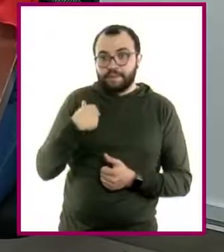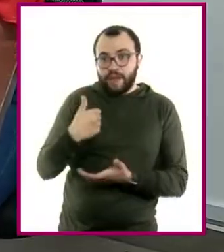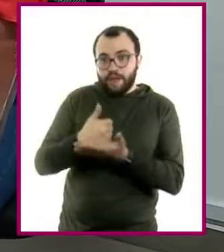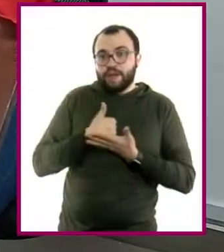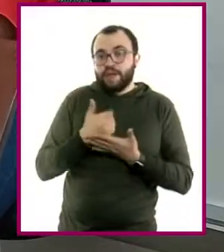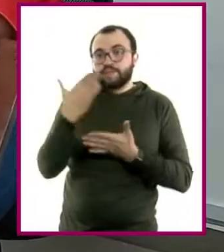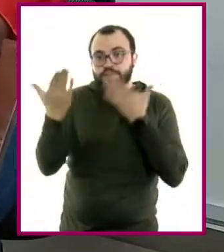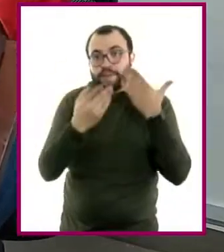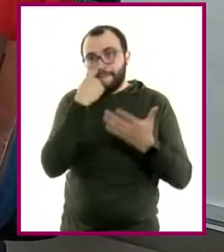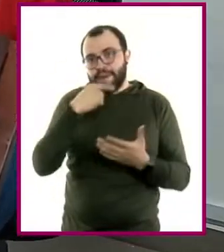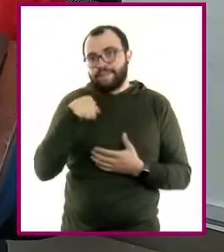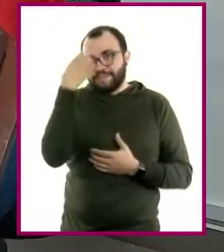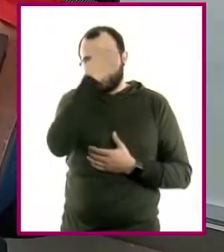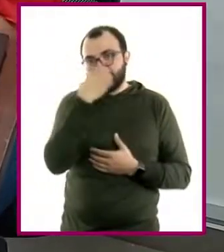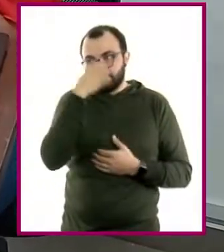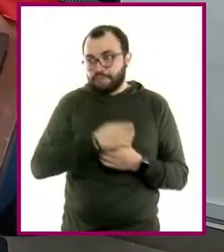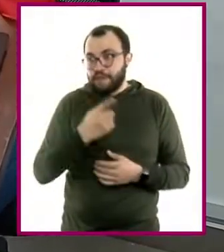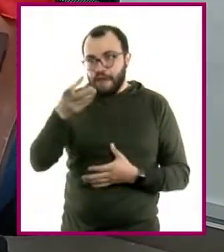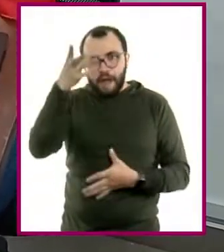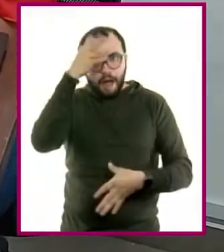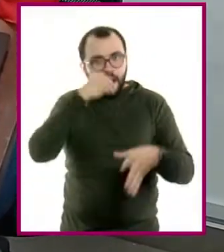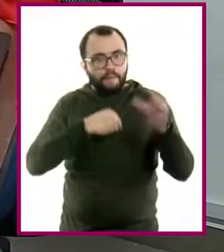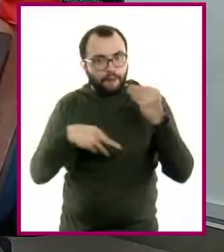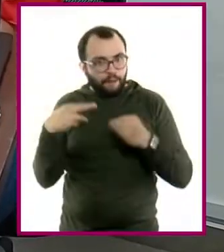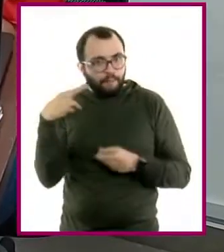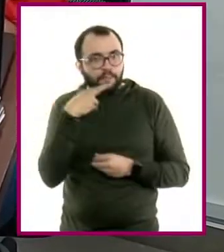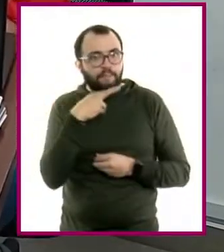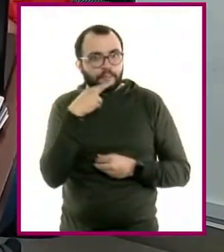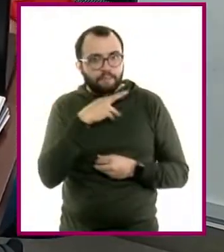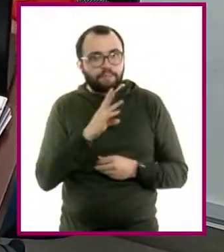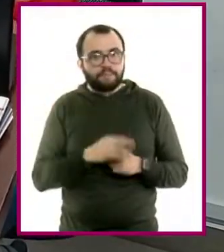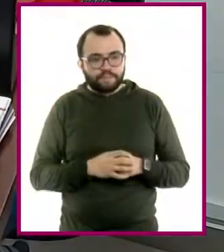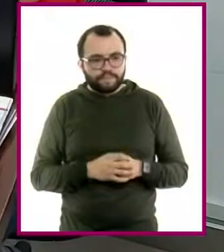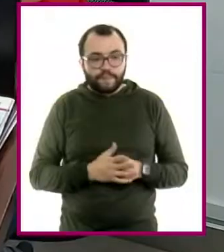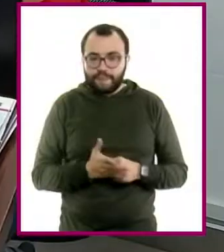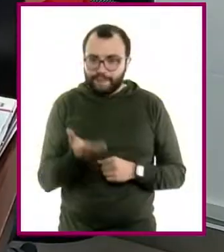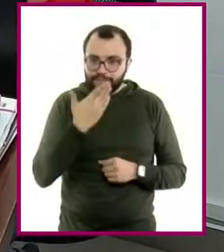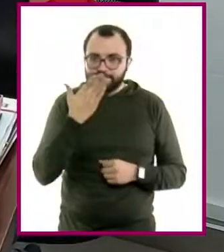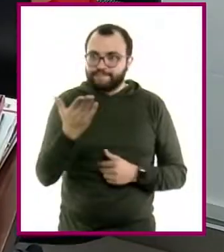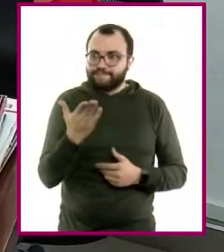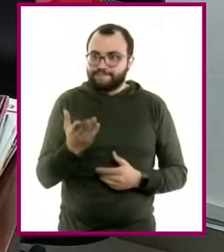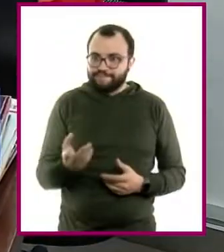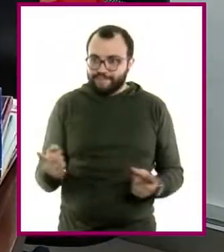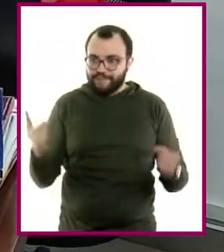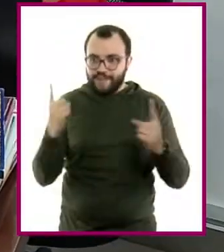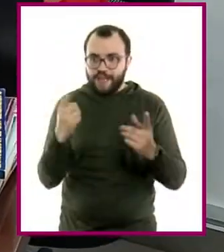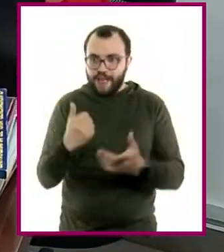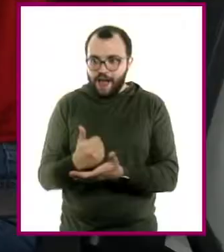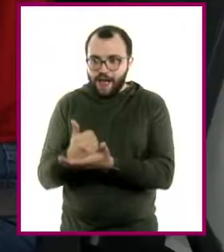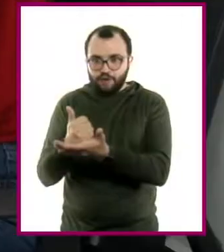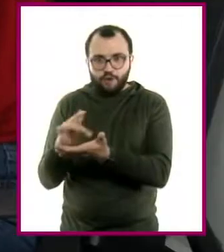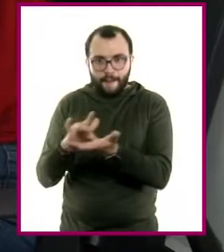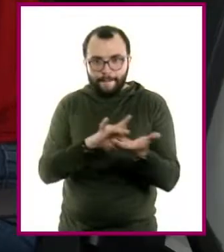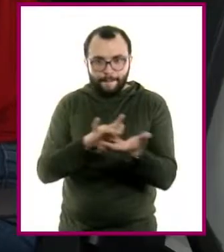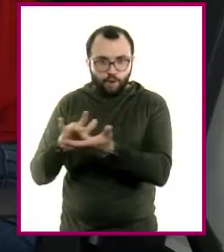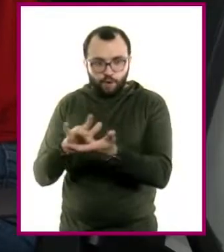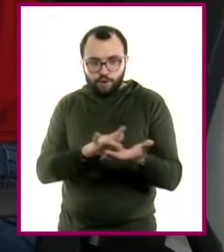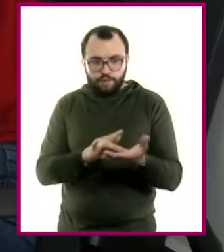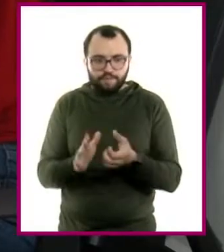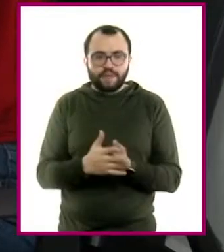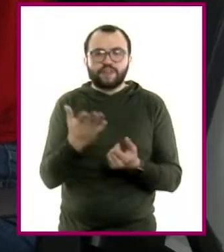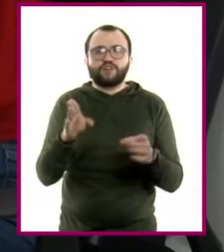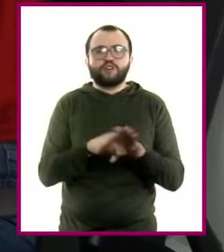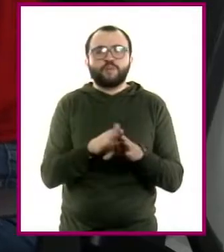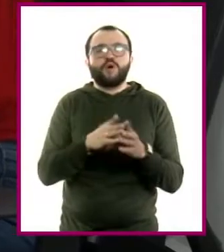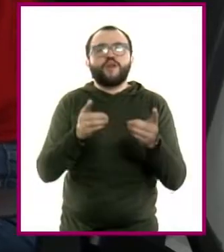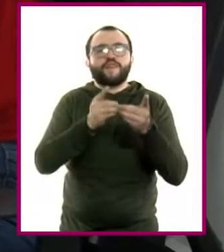examen. Alfredo aprende muy rápido. Qué bien que sean tan solidarios. ¿Y de qué es tu examen? Es sobre desarrollo